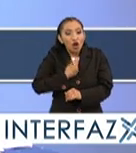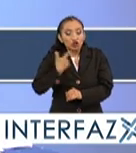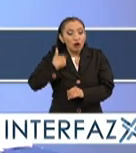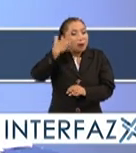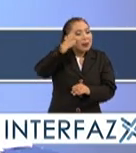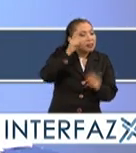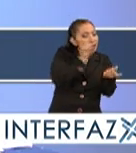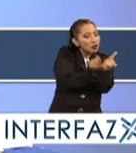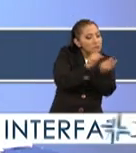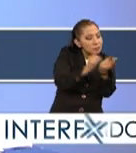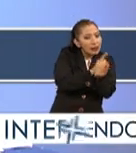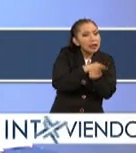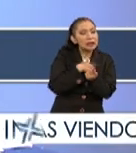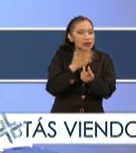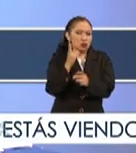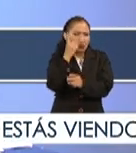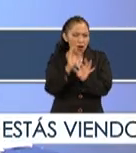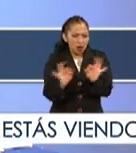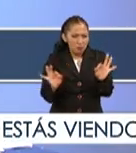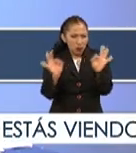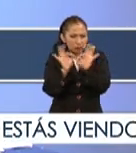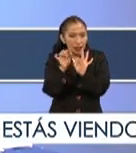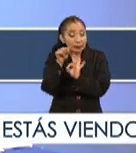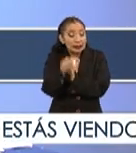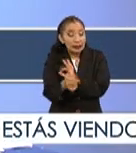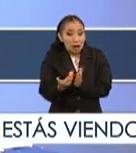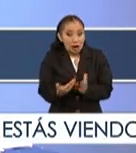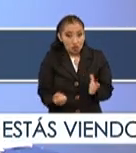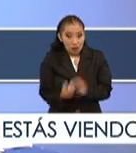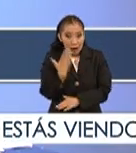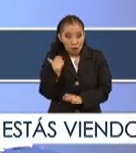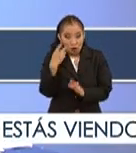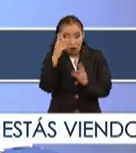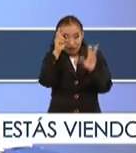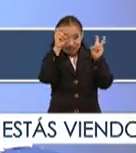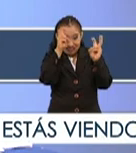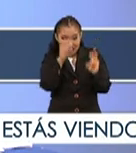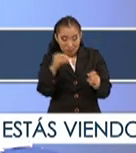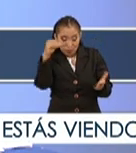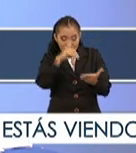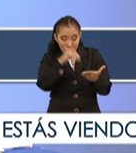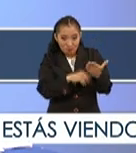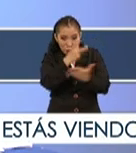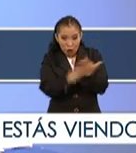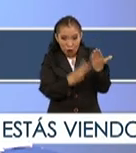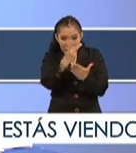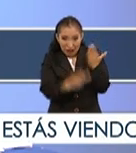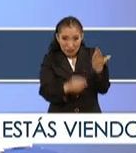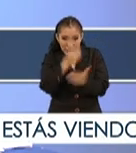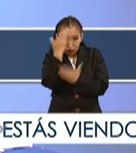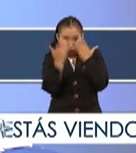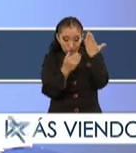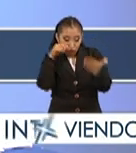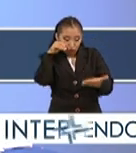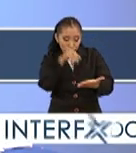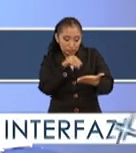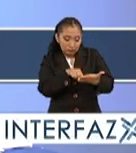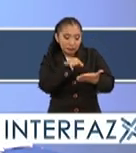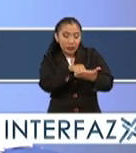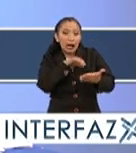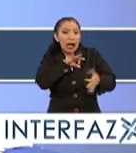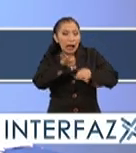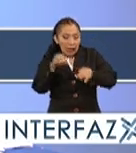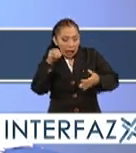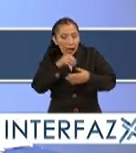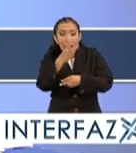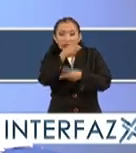a convivir. Y lo que es fundamental es que en este nuevo currículum, en los nuevos planes y programas de estudio, hemos